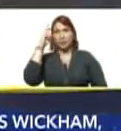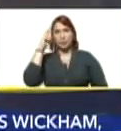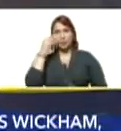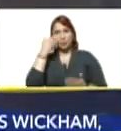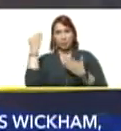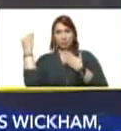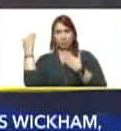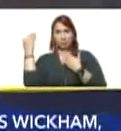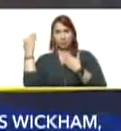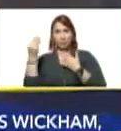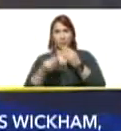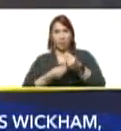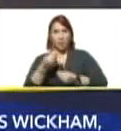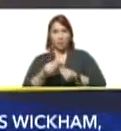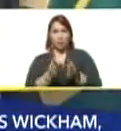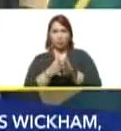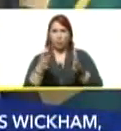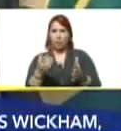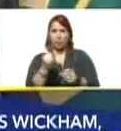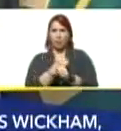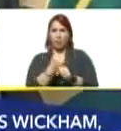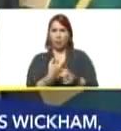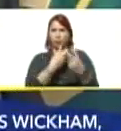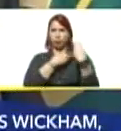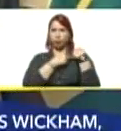que ha hecho un tremendo papel también